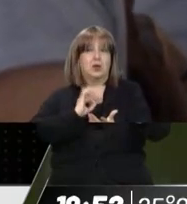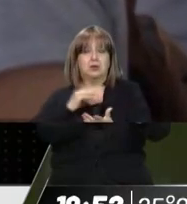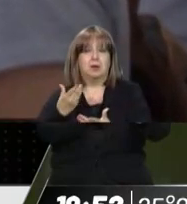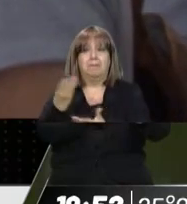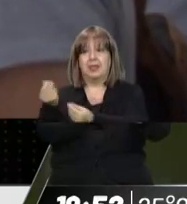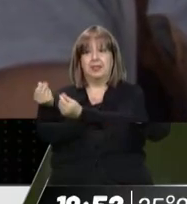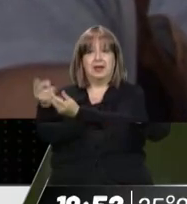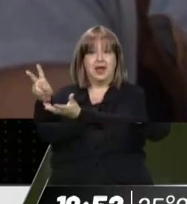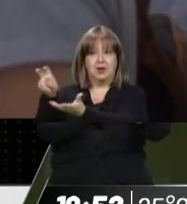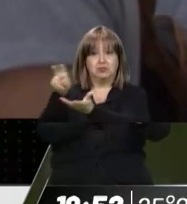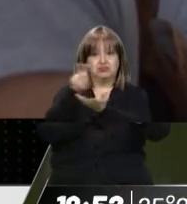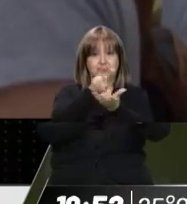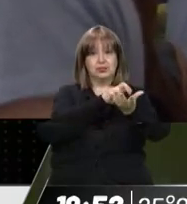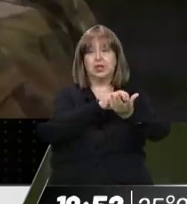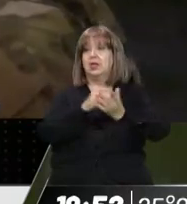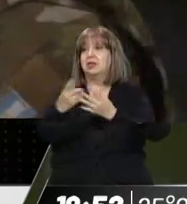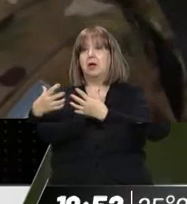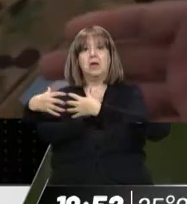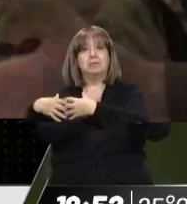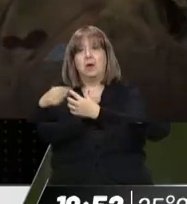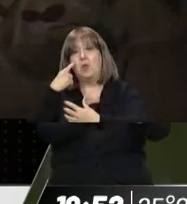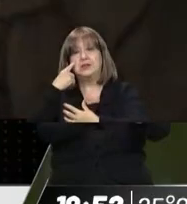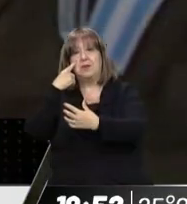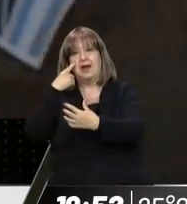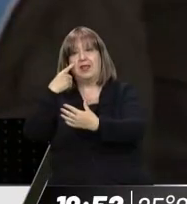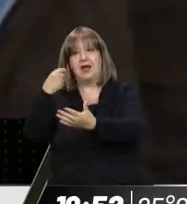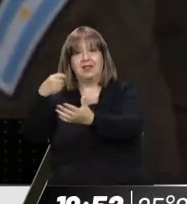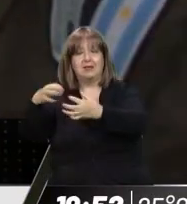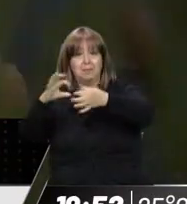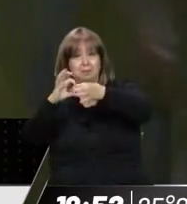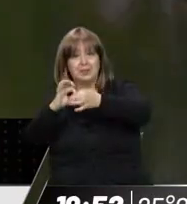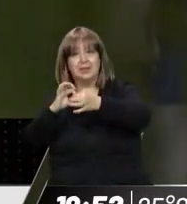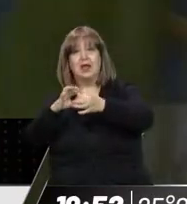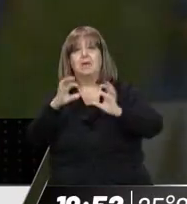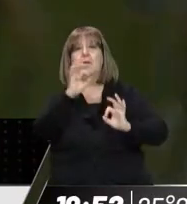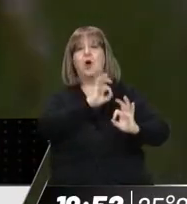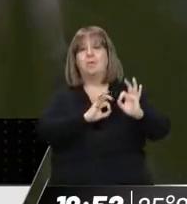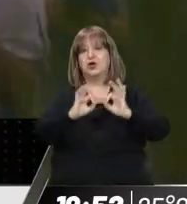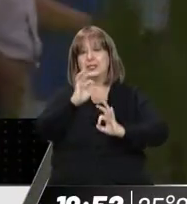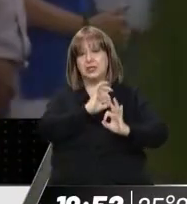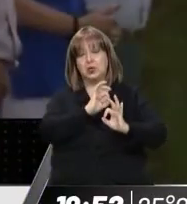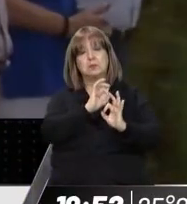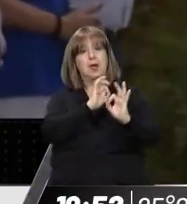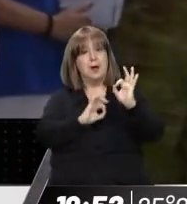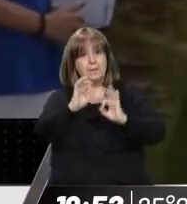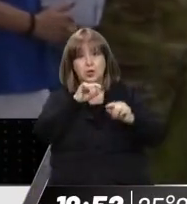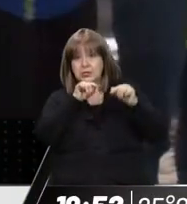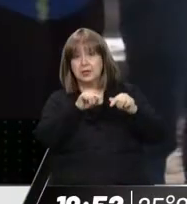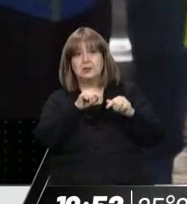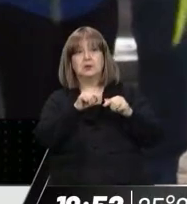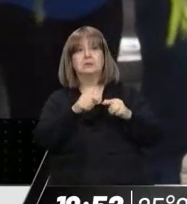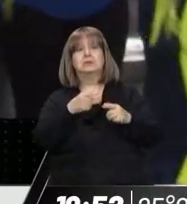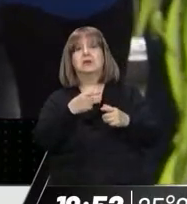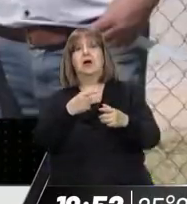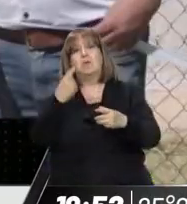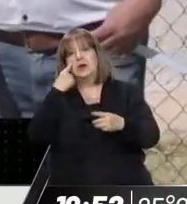privados y articulamos con el Estado, en este caso el municipio, y vamos atrás de un proyecto. Este proyecto otra vez lo hicimos